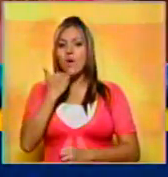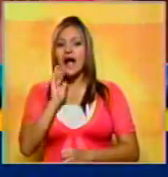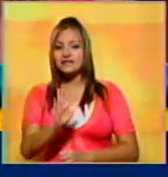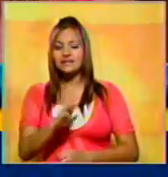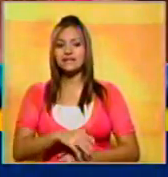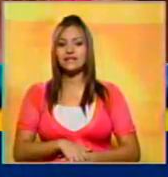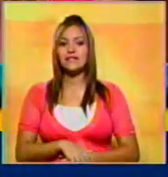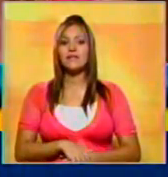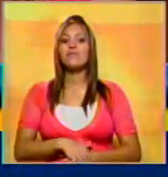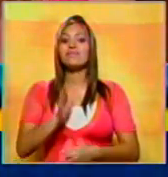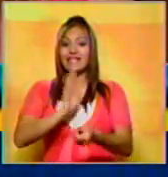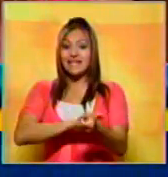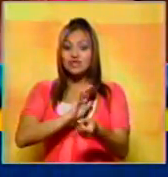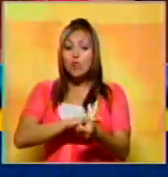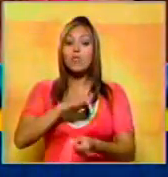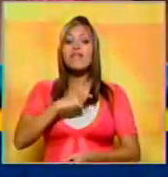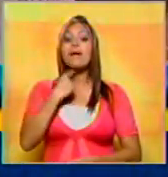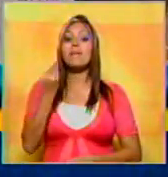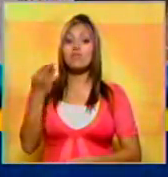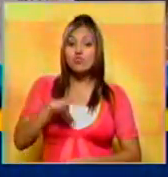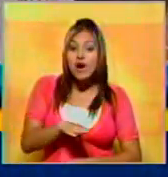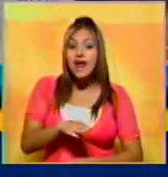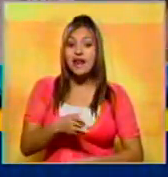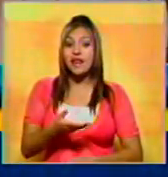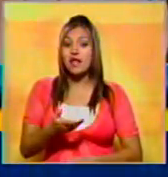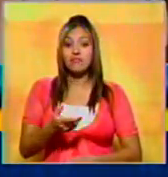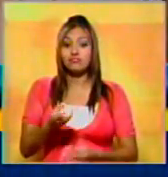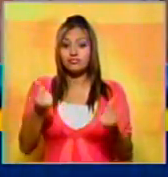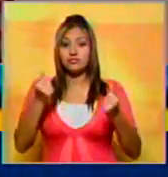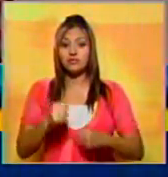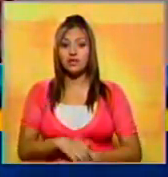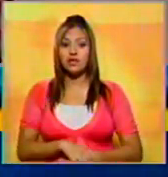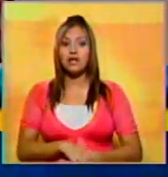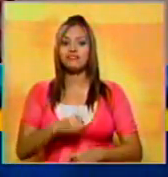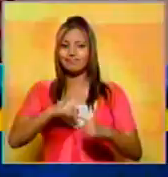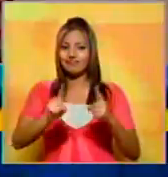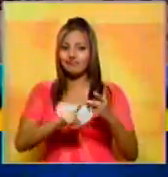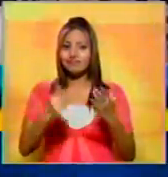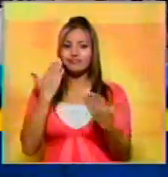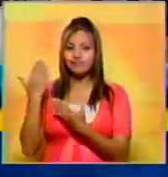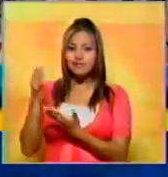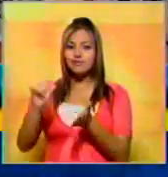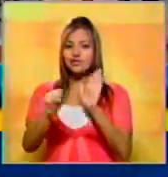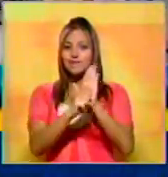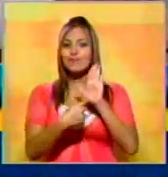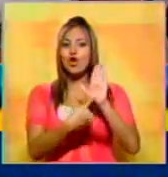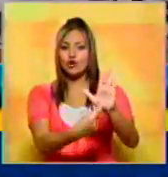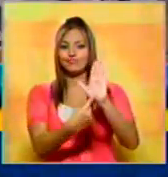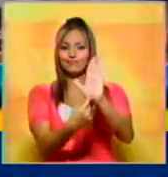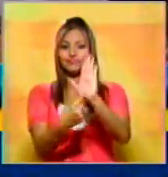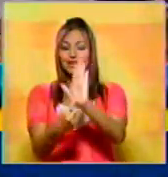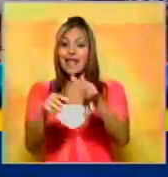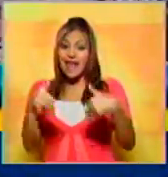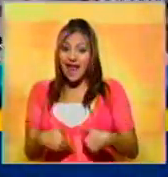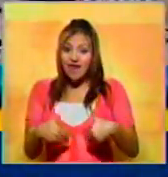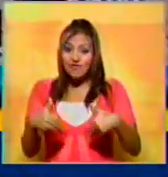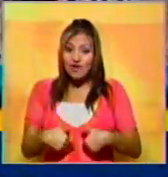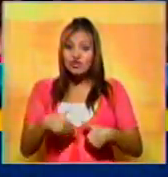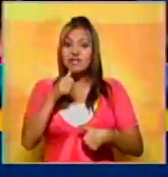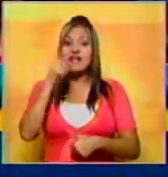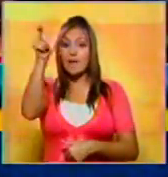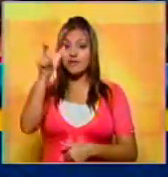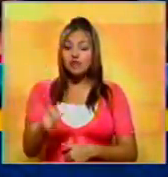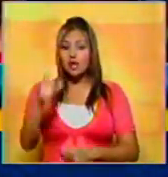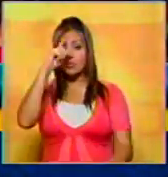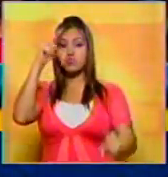Produce hipertensión, produce muerte súbita. Cada número, foto y dedicatoria simboliza para Eti el esfuerzo de sus pacientes